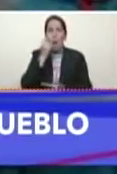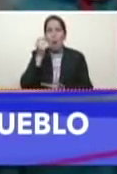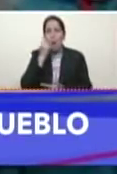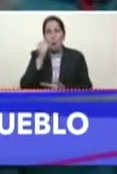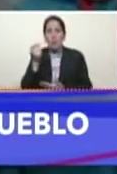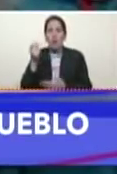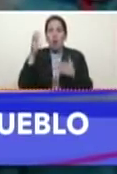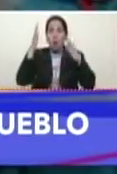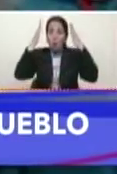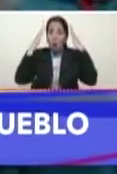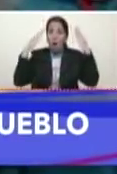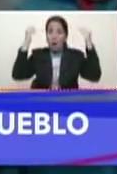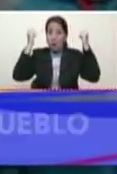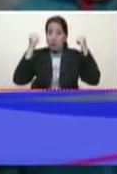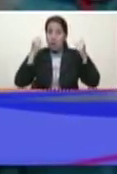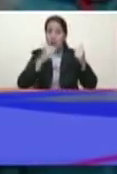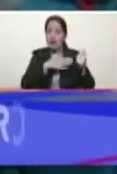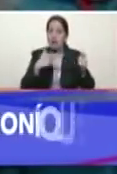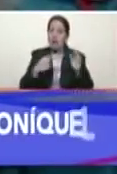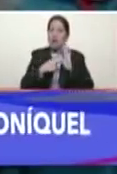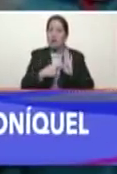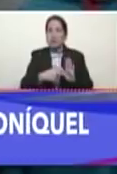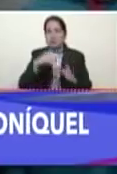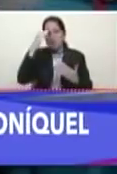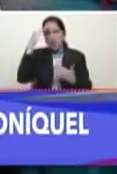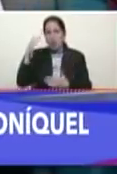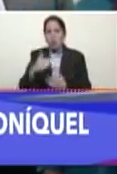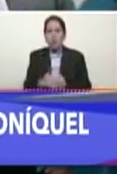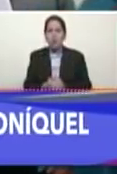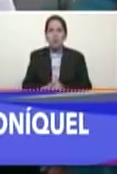que nos quiere darle un saludo al pueblo de Venezuela.